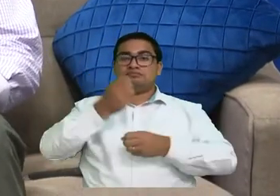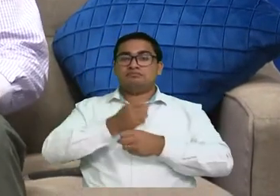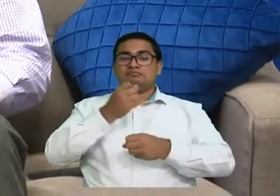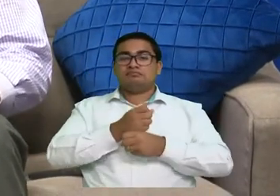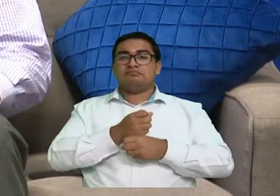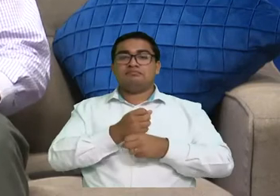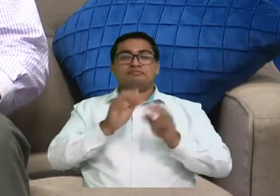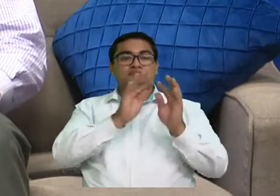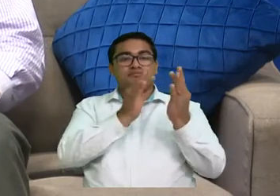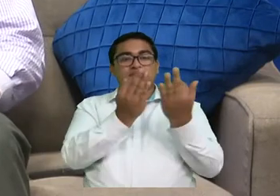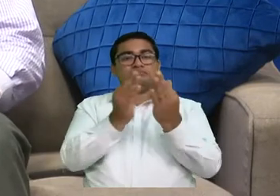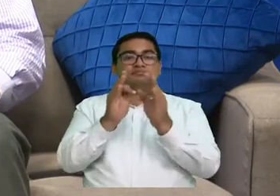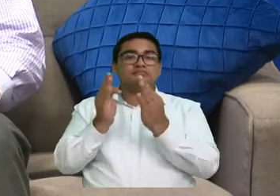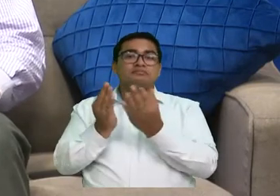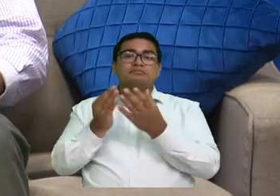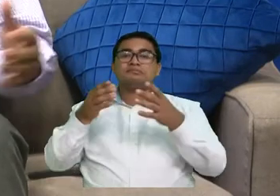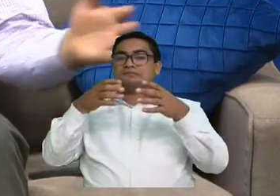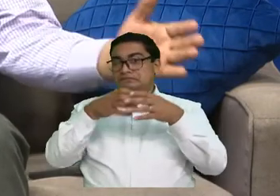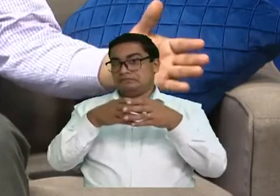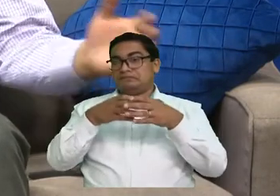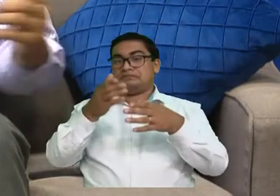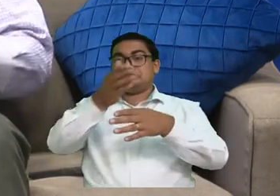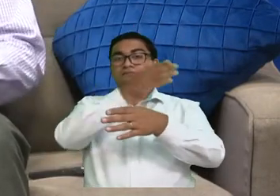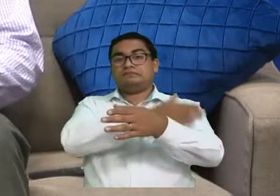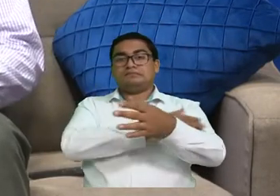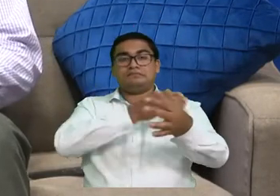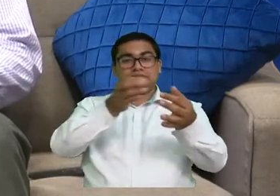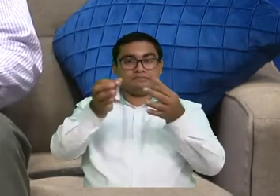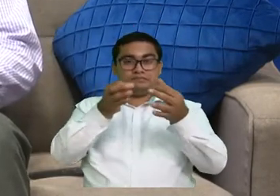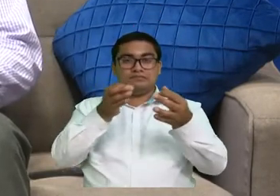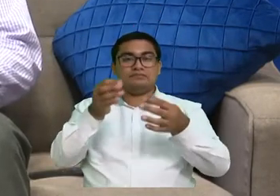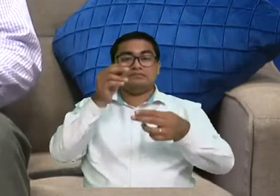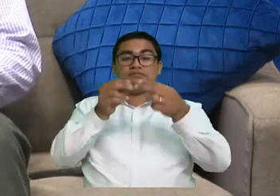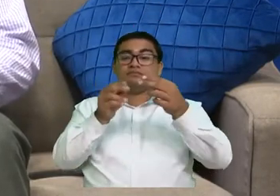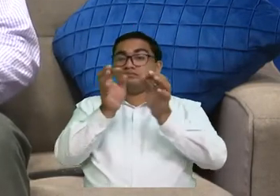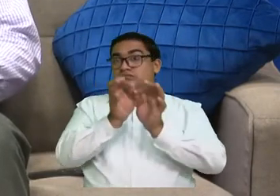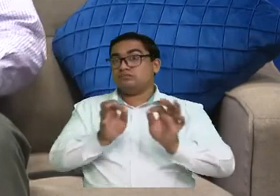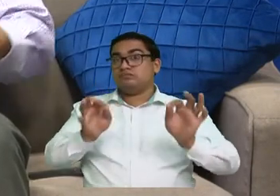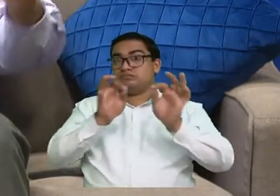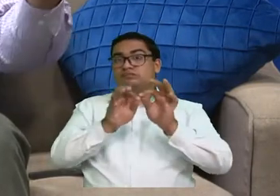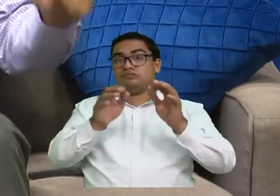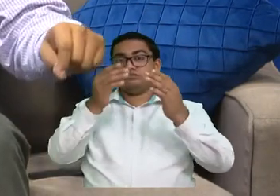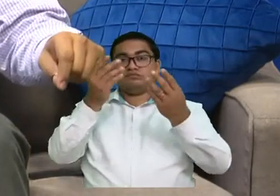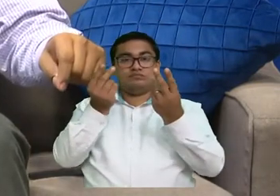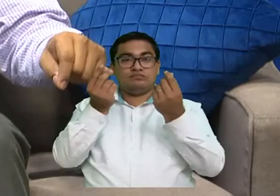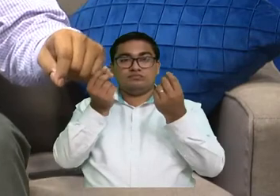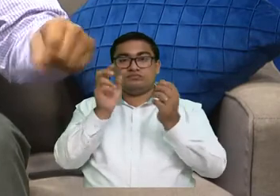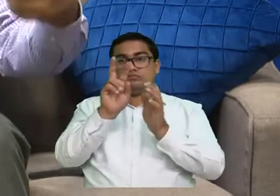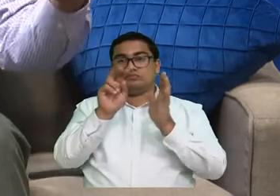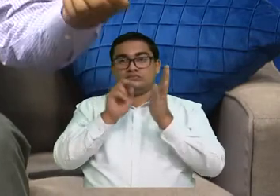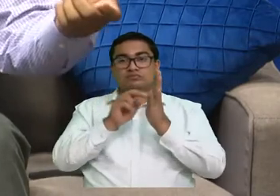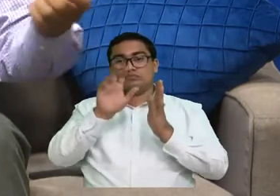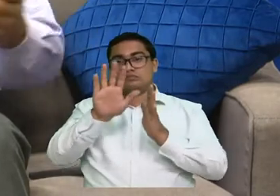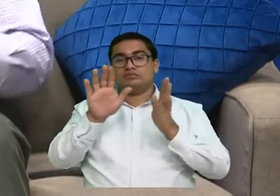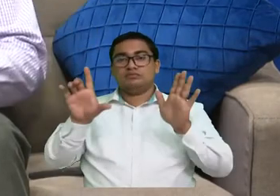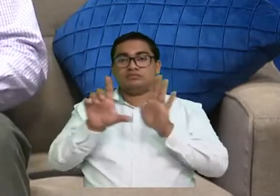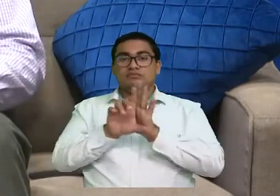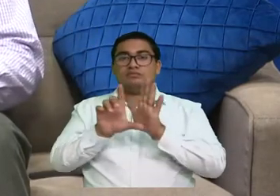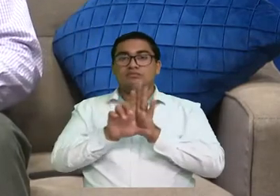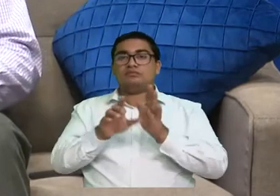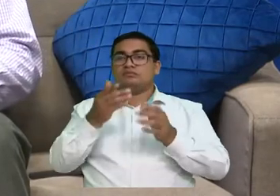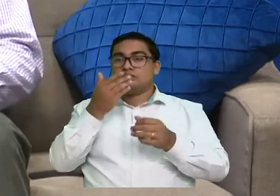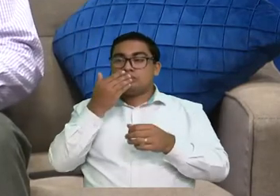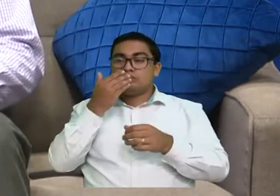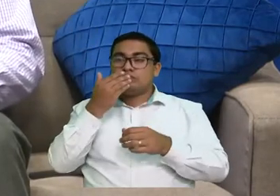encuentro con las familias. Usted nos dejaba ya en el segmento anterior una cifra bastante importante. En 2005 se aprueba una ley de beneficios fiscales para